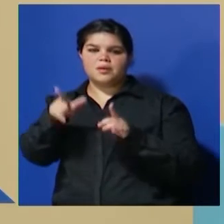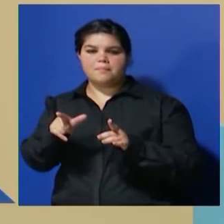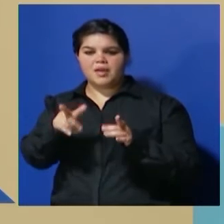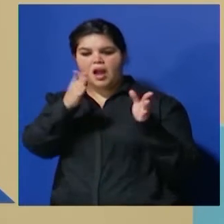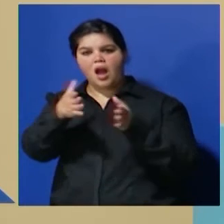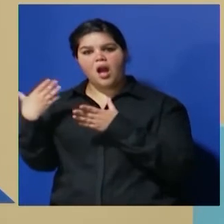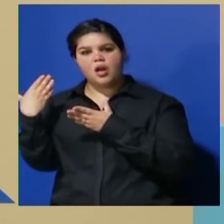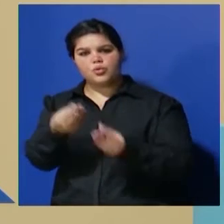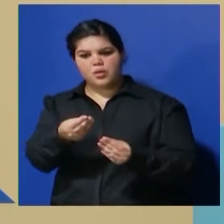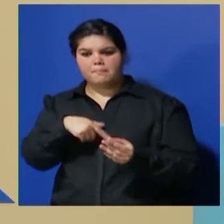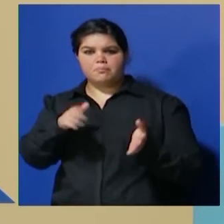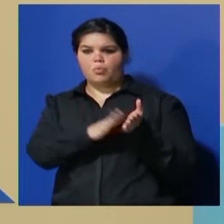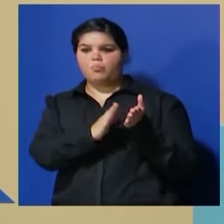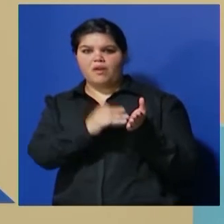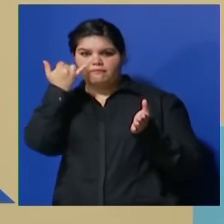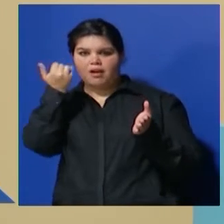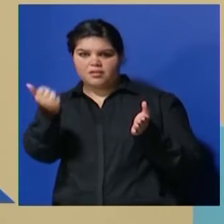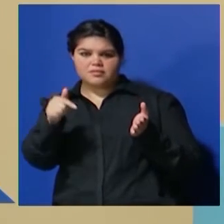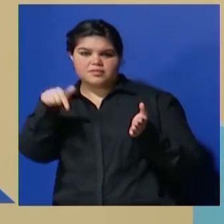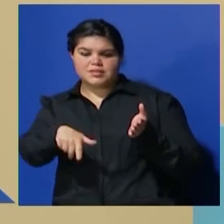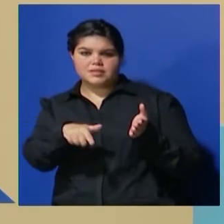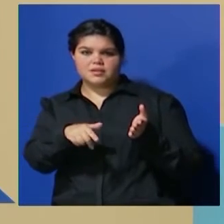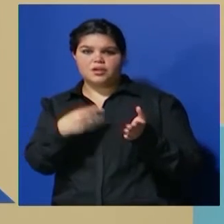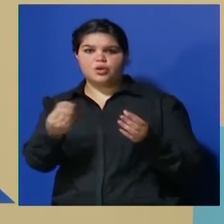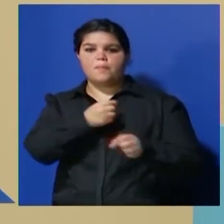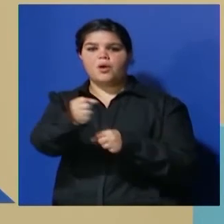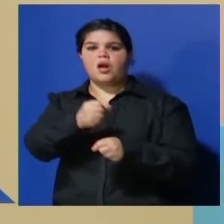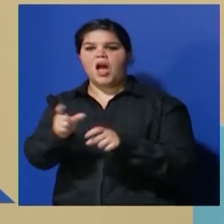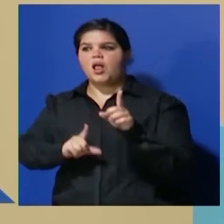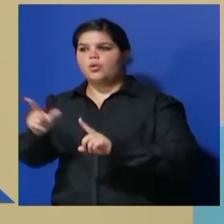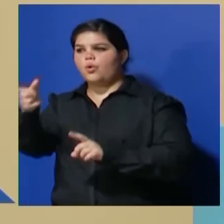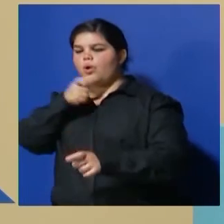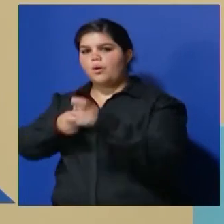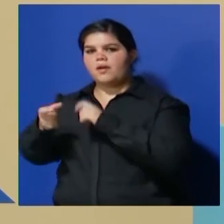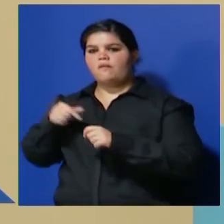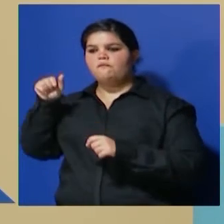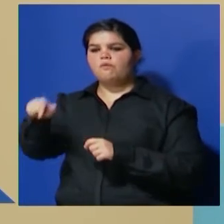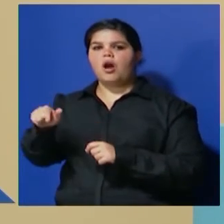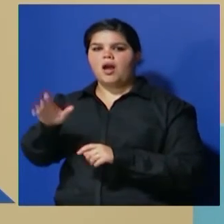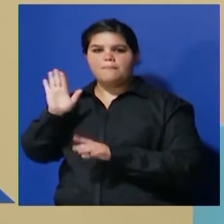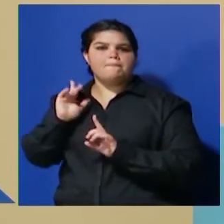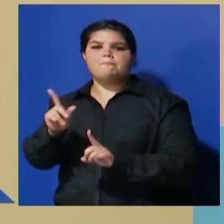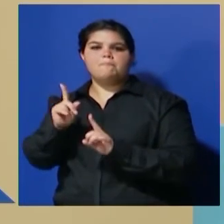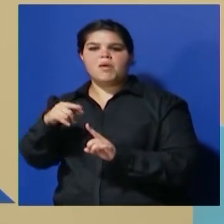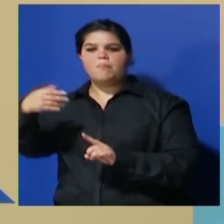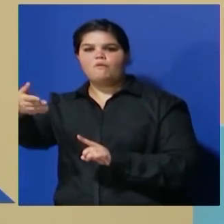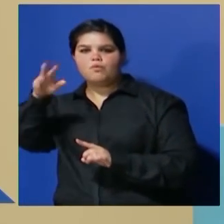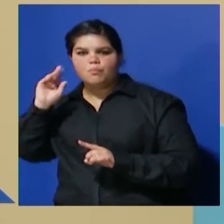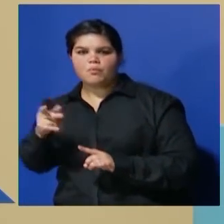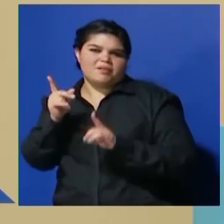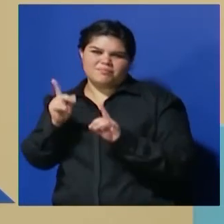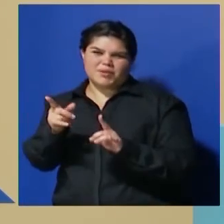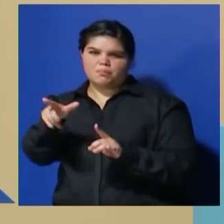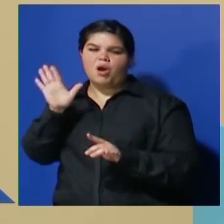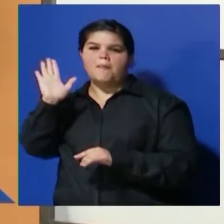está pasando, ya hemos recibido varios comentarios de así vas a quedar vos si seguís hinchando, entonces es como algo que, claro, hay